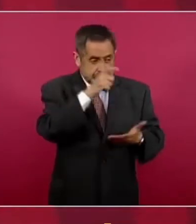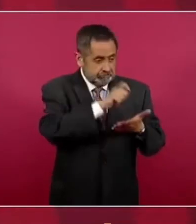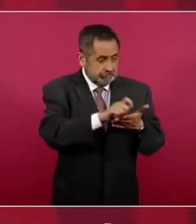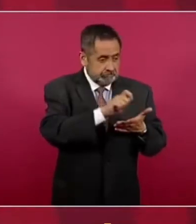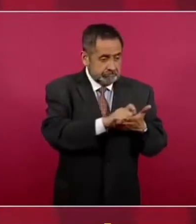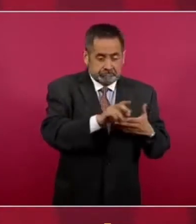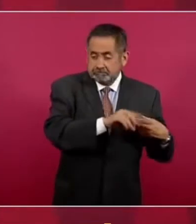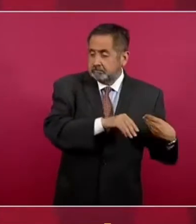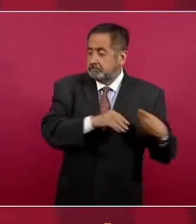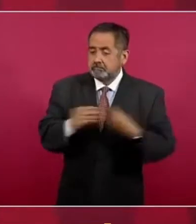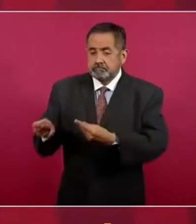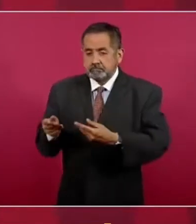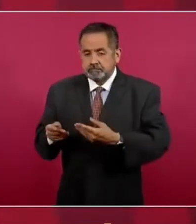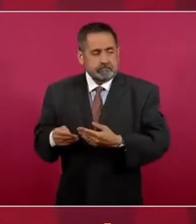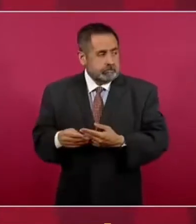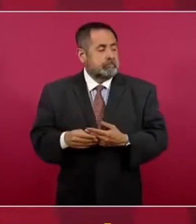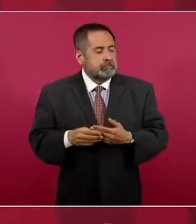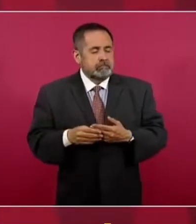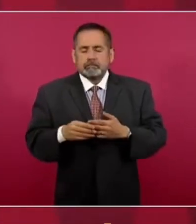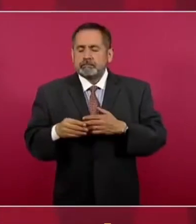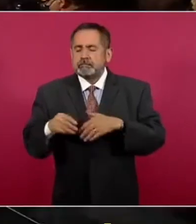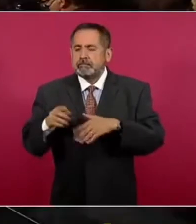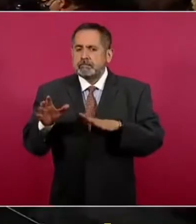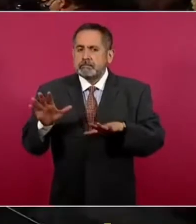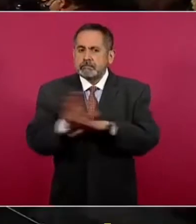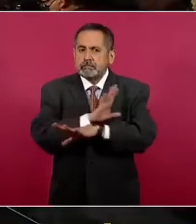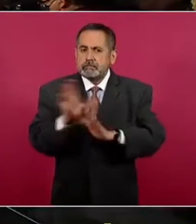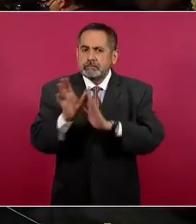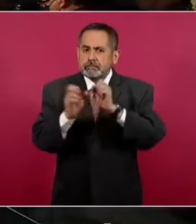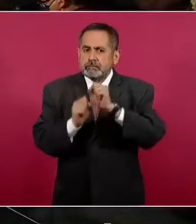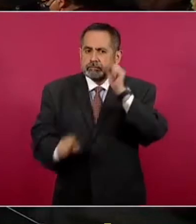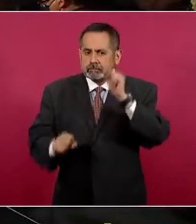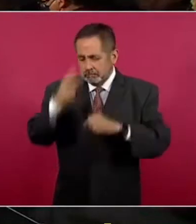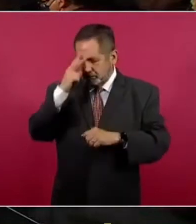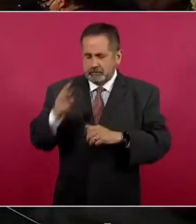en reformas constitucionales en México.